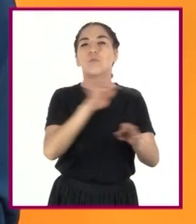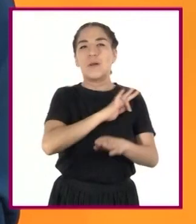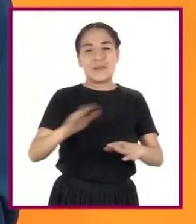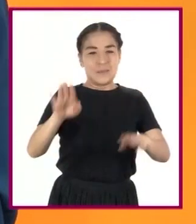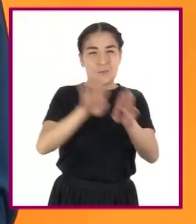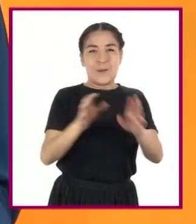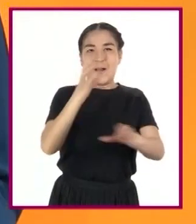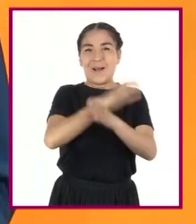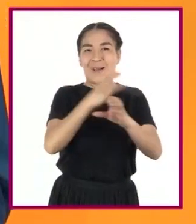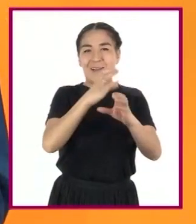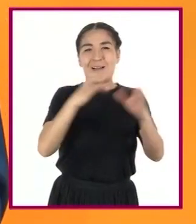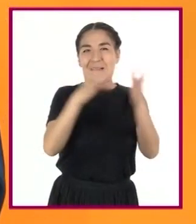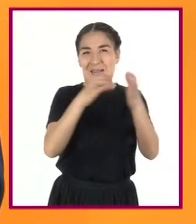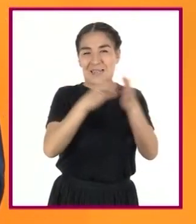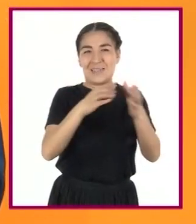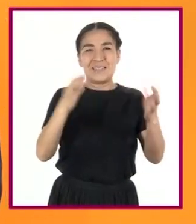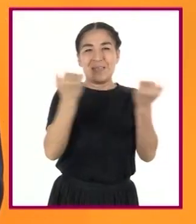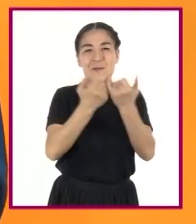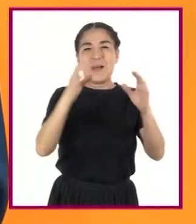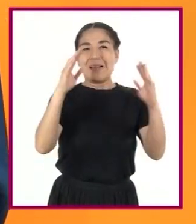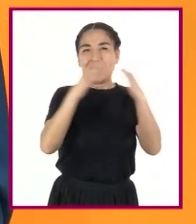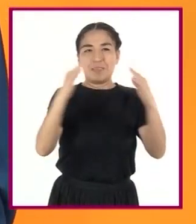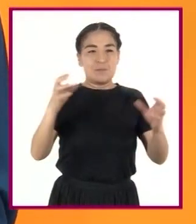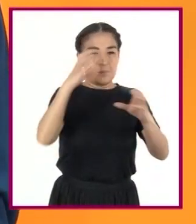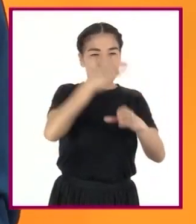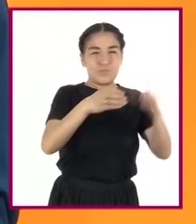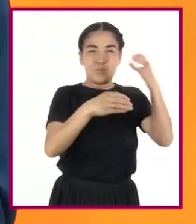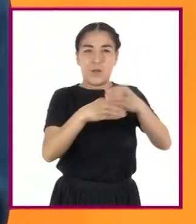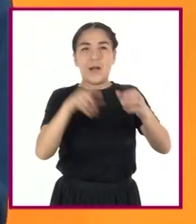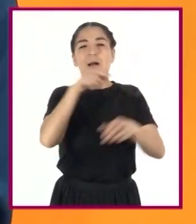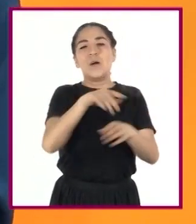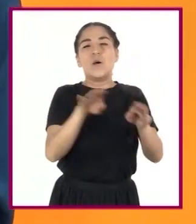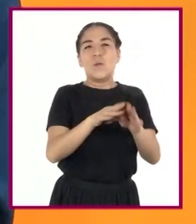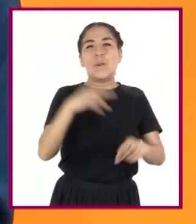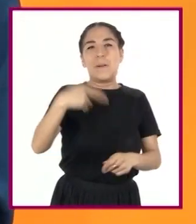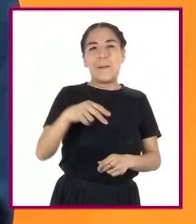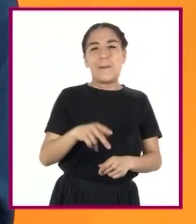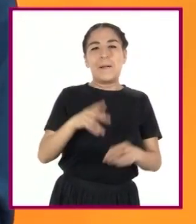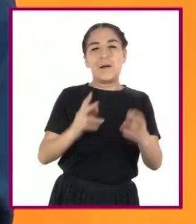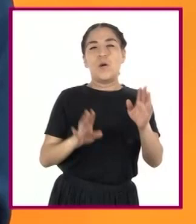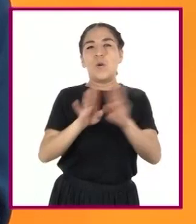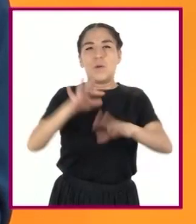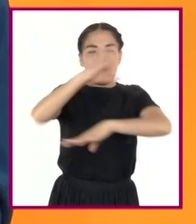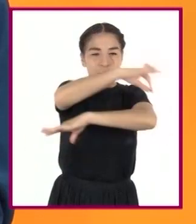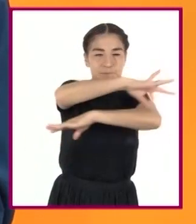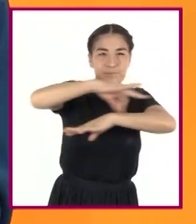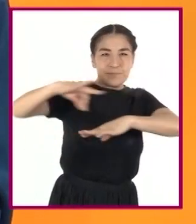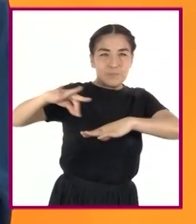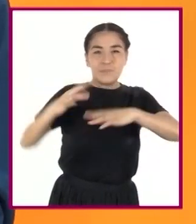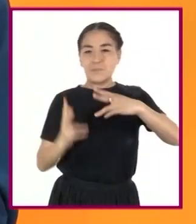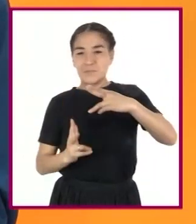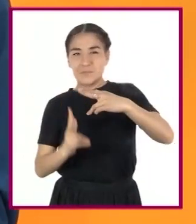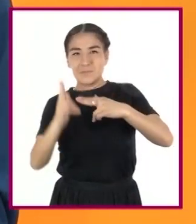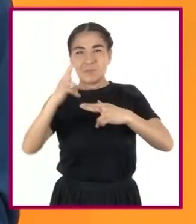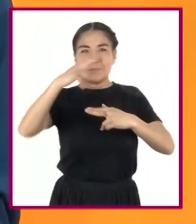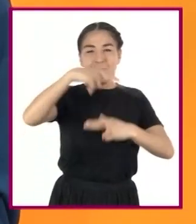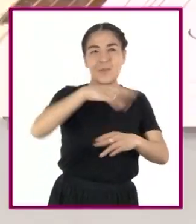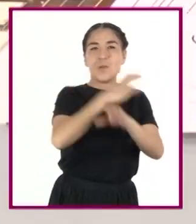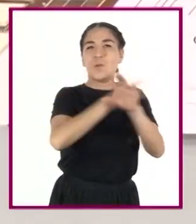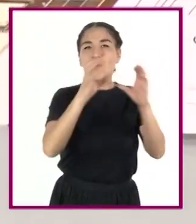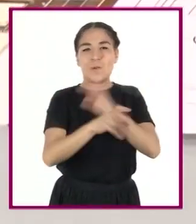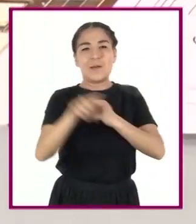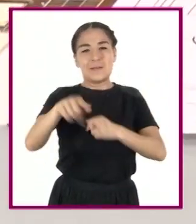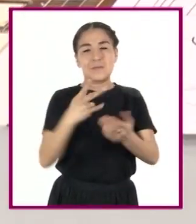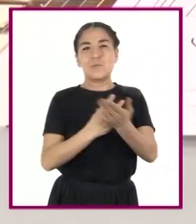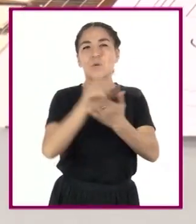casa. El siguiente paso es el despiece y corte. Esto se refiere al trazo y corte de las piezas del